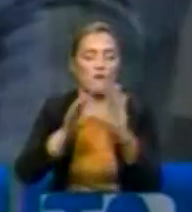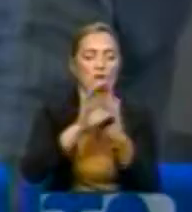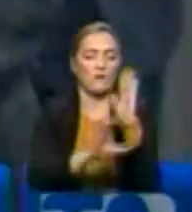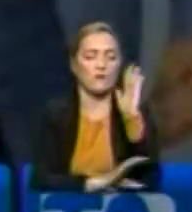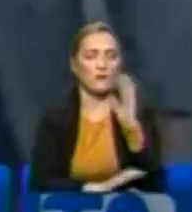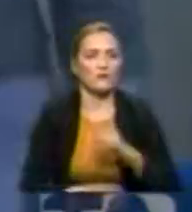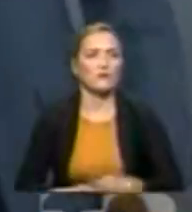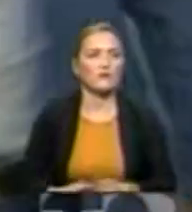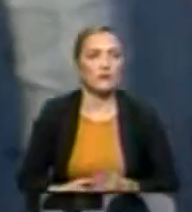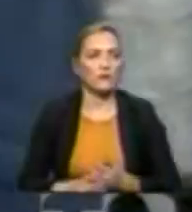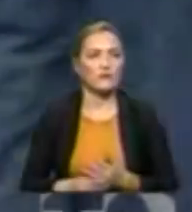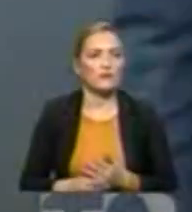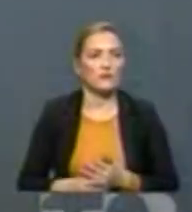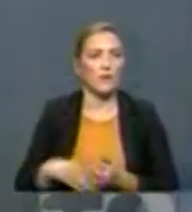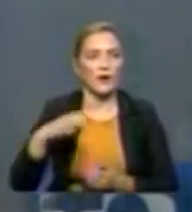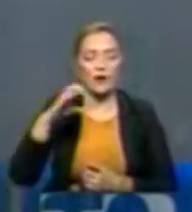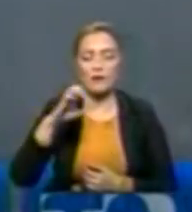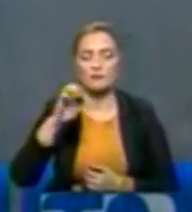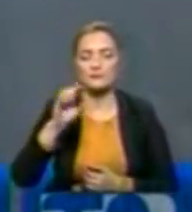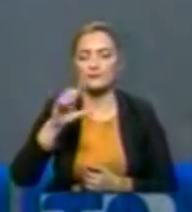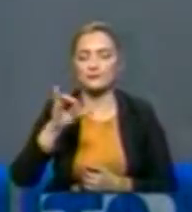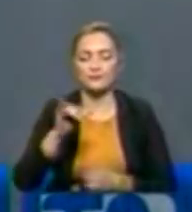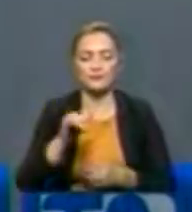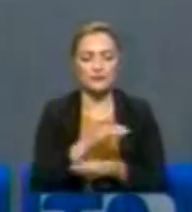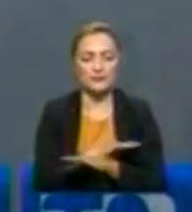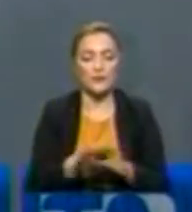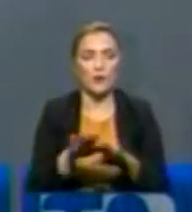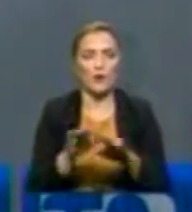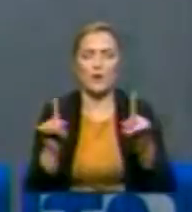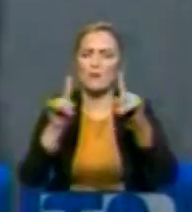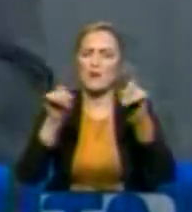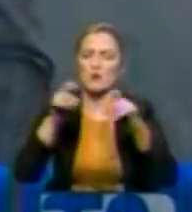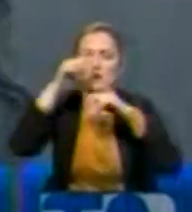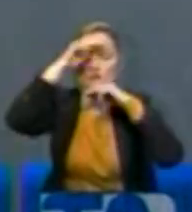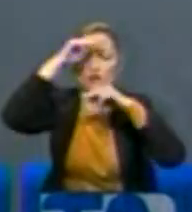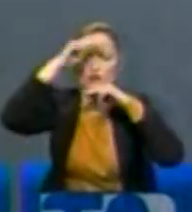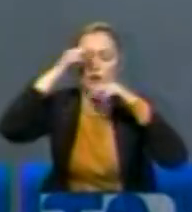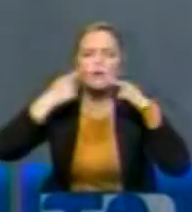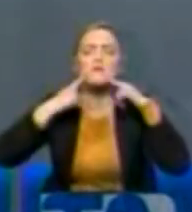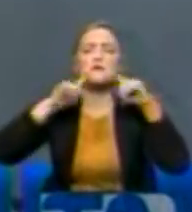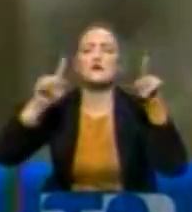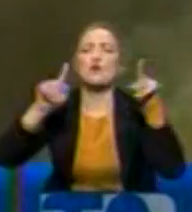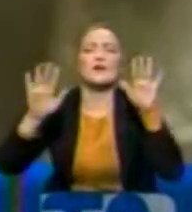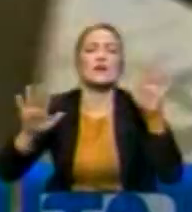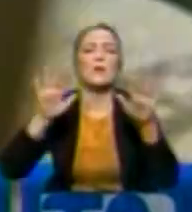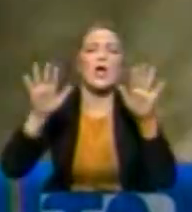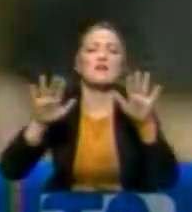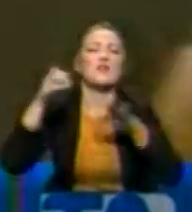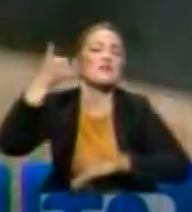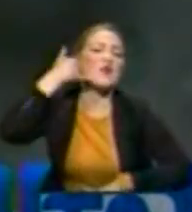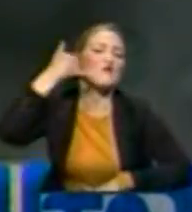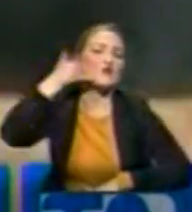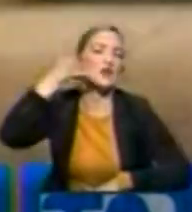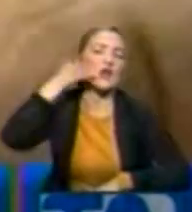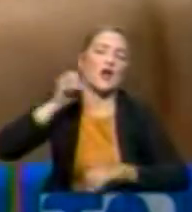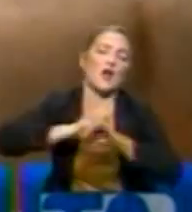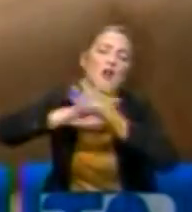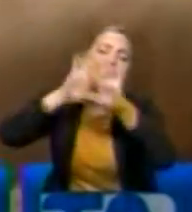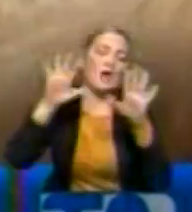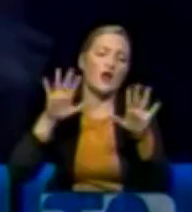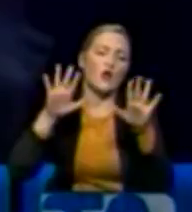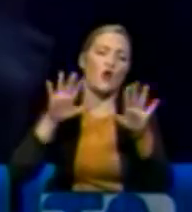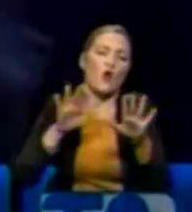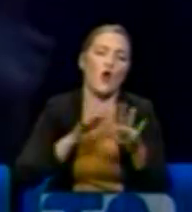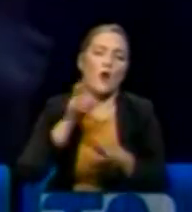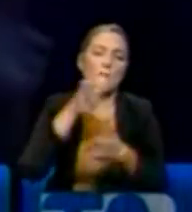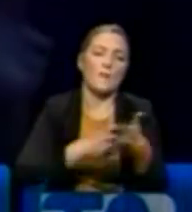Constitucional. Celi concluyó su exposición y a la salida fue consultado por la noticia que circula sobre una supuesta glosa de 112 millones de